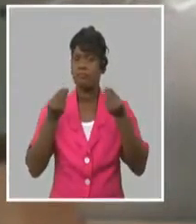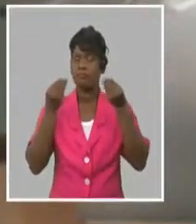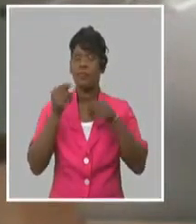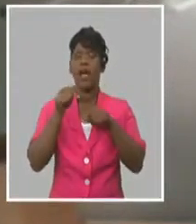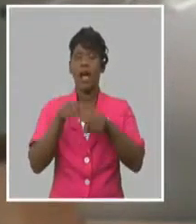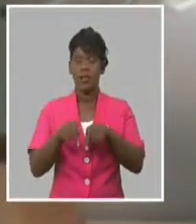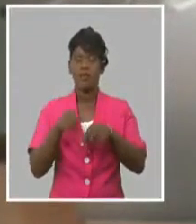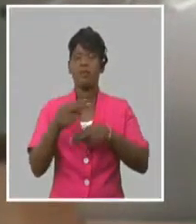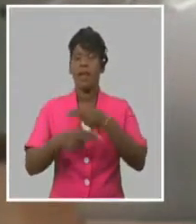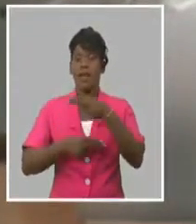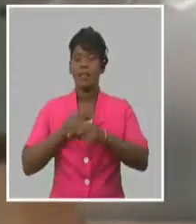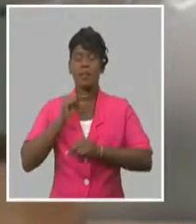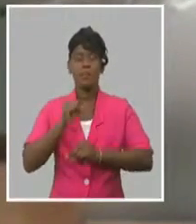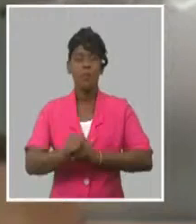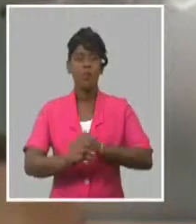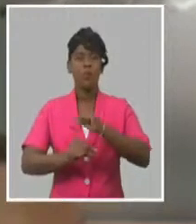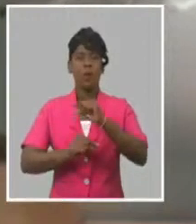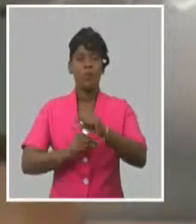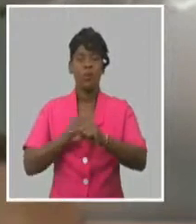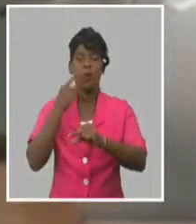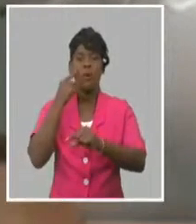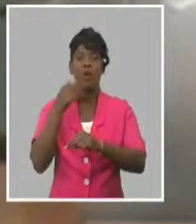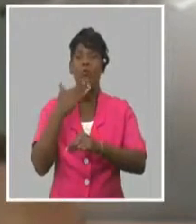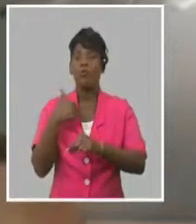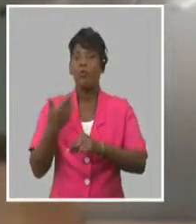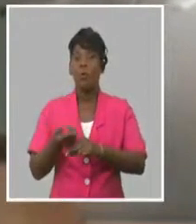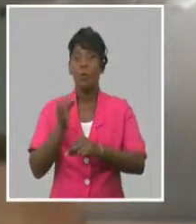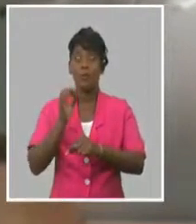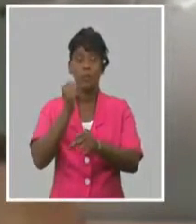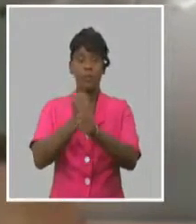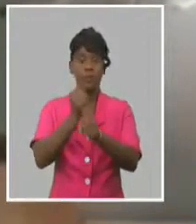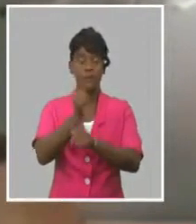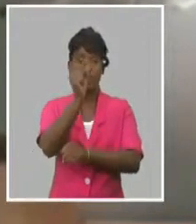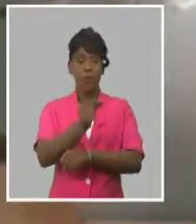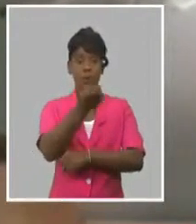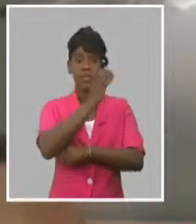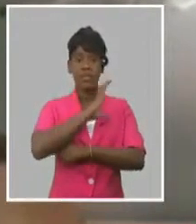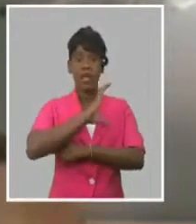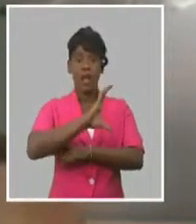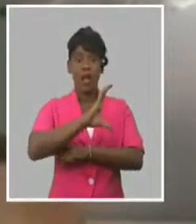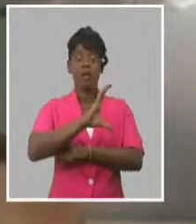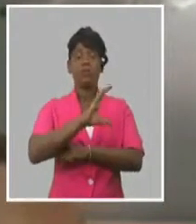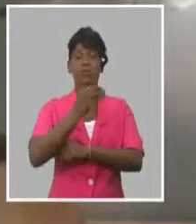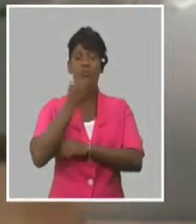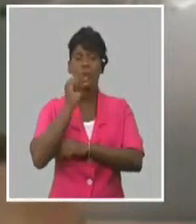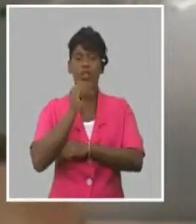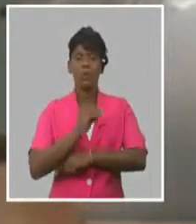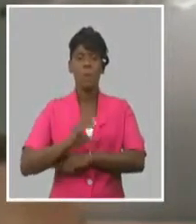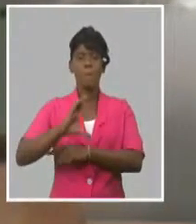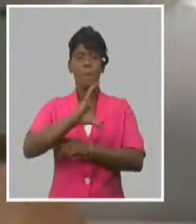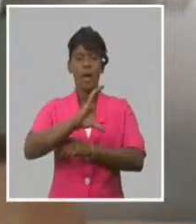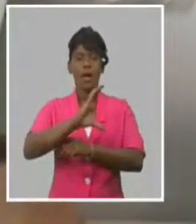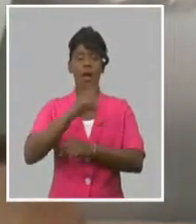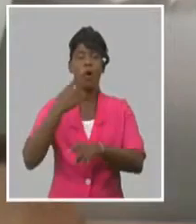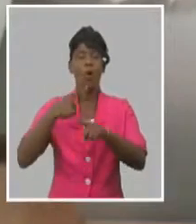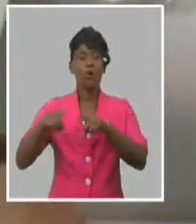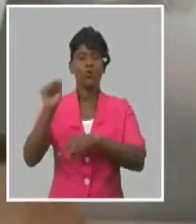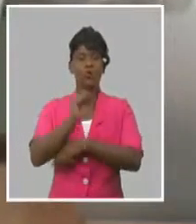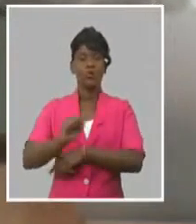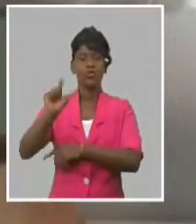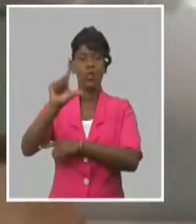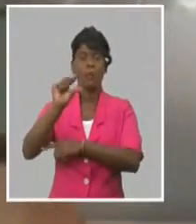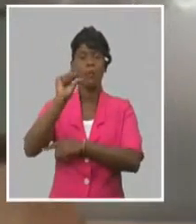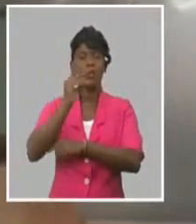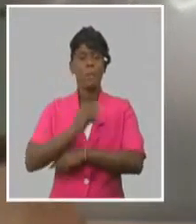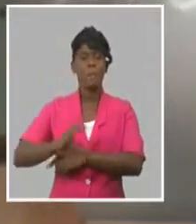para propiciar un incremento de los salarios, un incremento de las pensiones y prestaciones de la seguridad social y de su